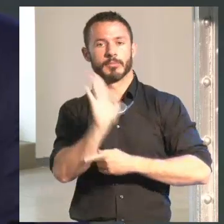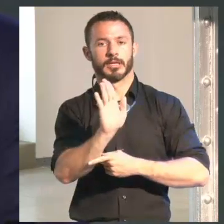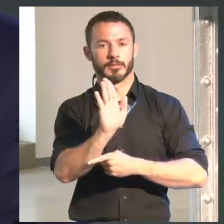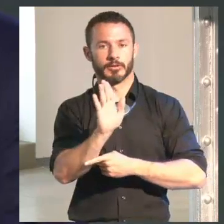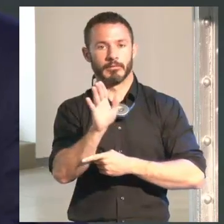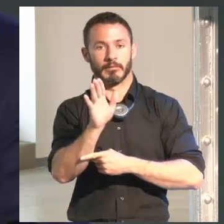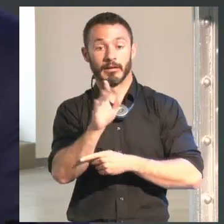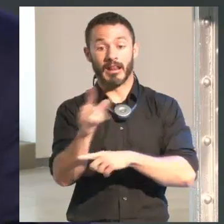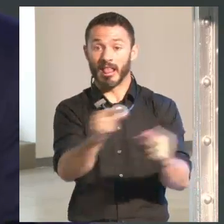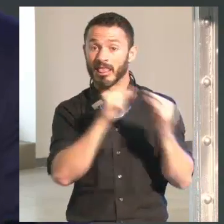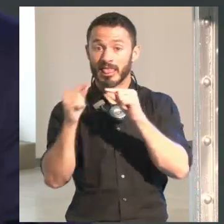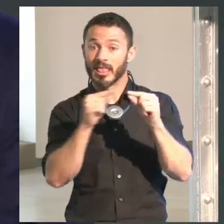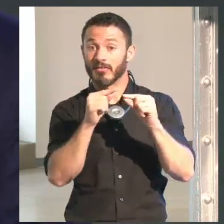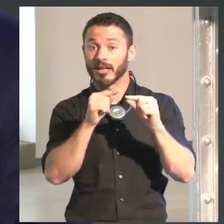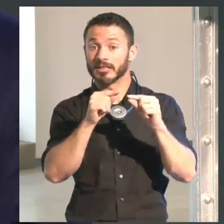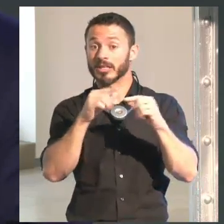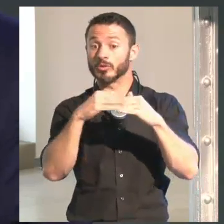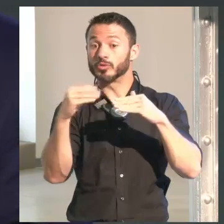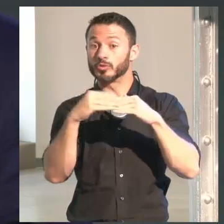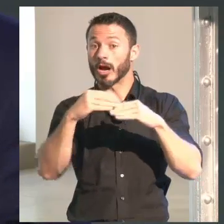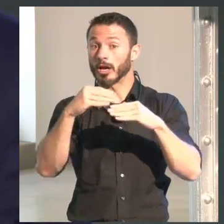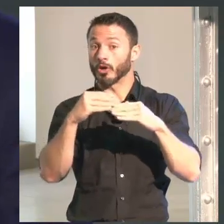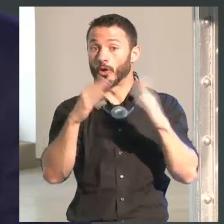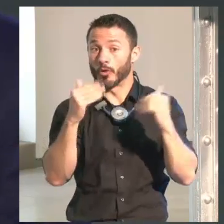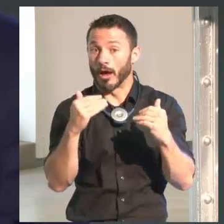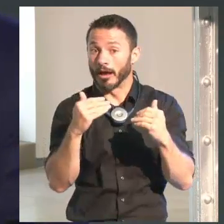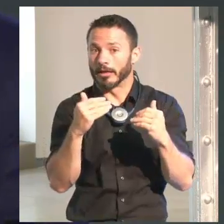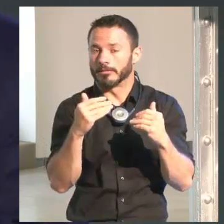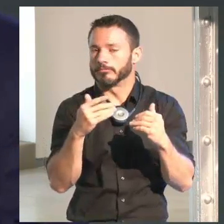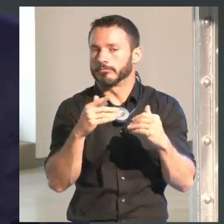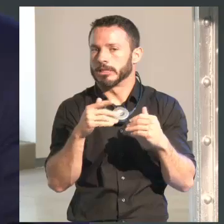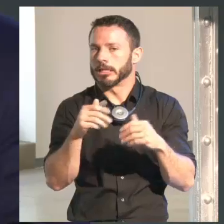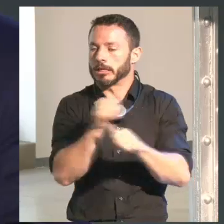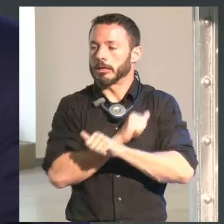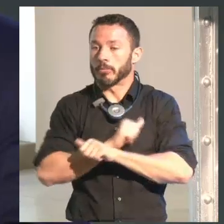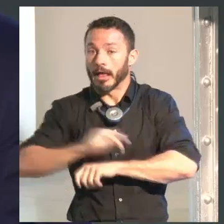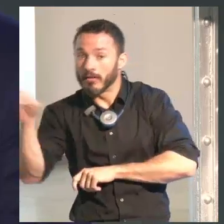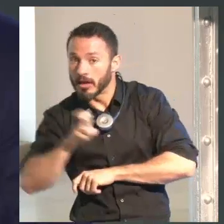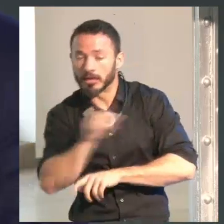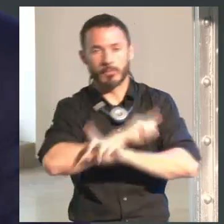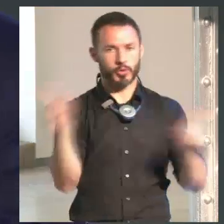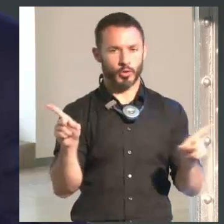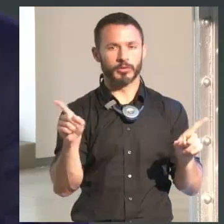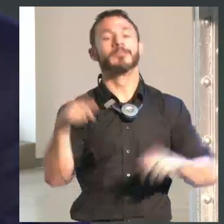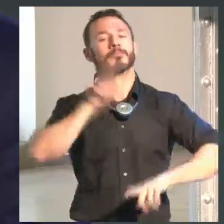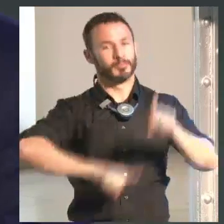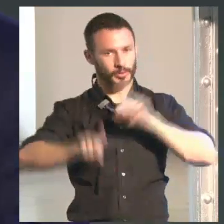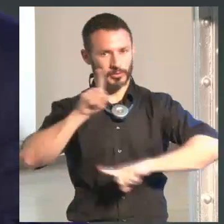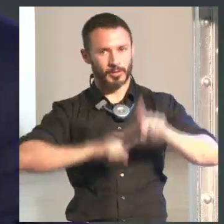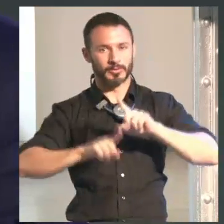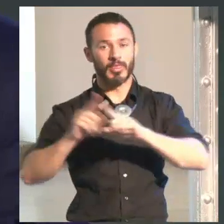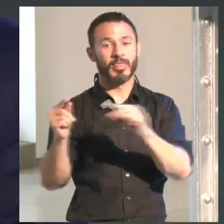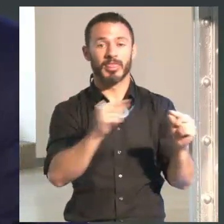debate. Ni está, y como dice un amigo mío, ni se le espera. Y ese es uno de los grandes problemas que tenemos. Es decir, estamos haciendo un debate